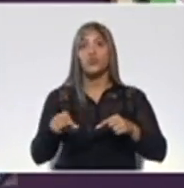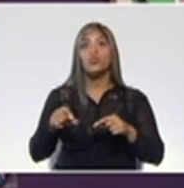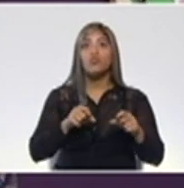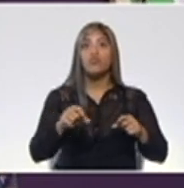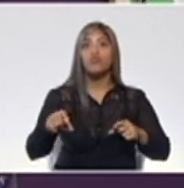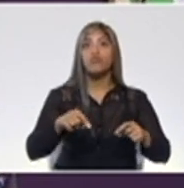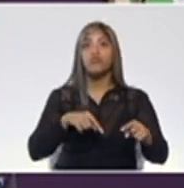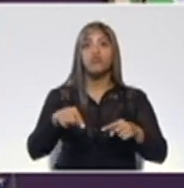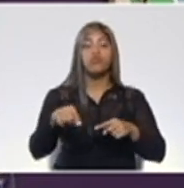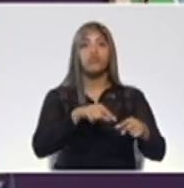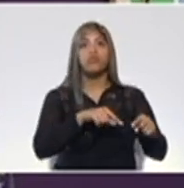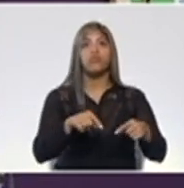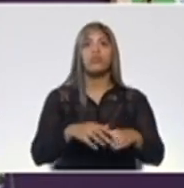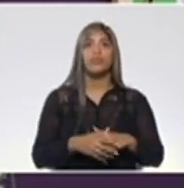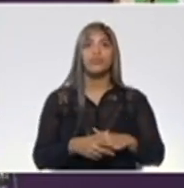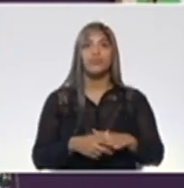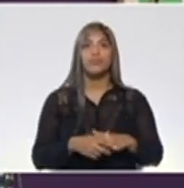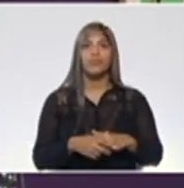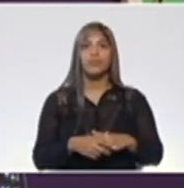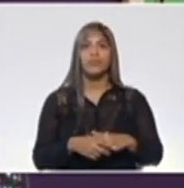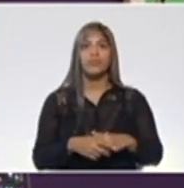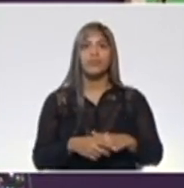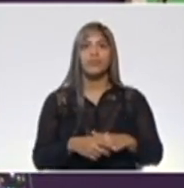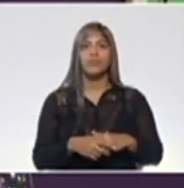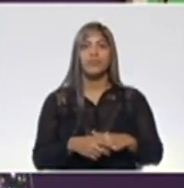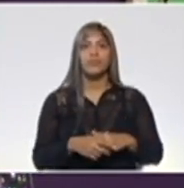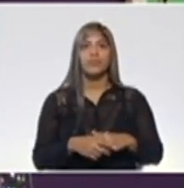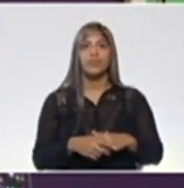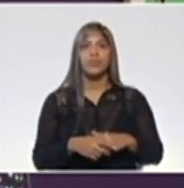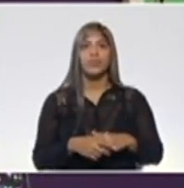dándole las respectivas patadas a la pelota